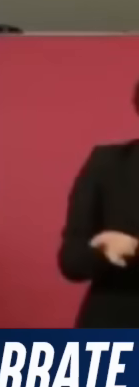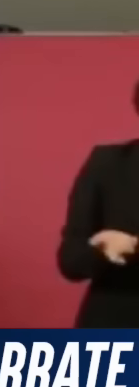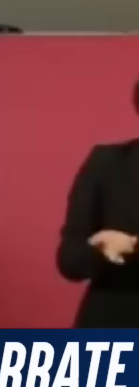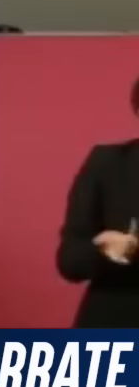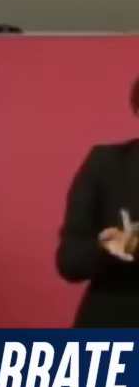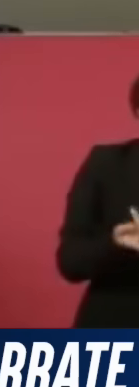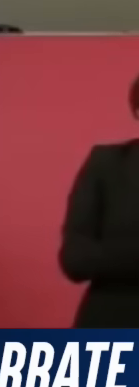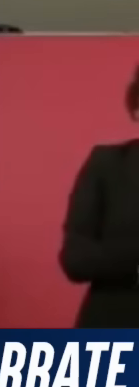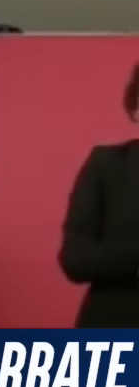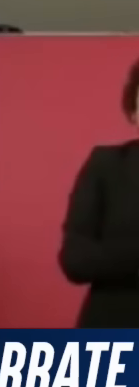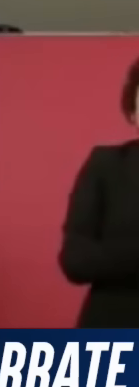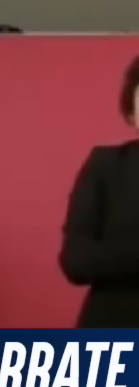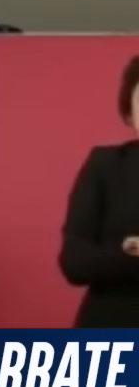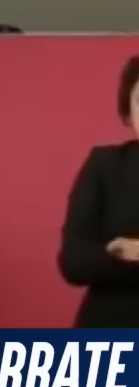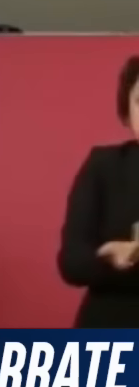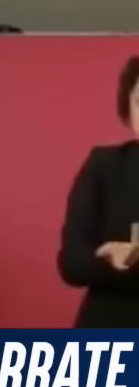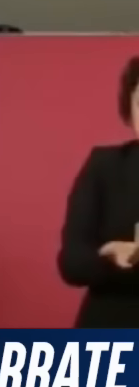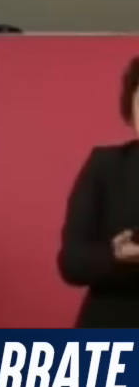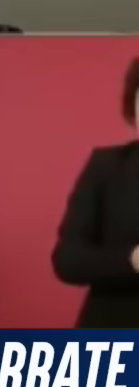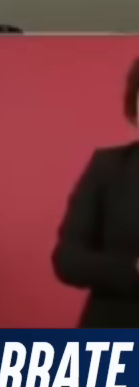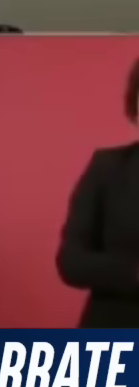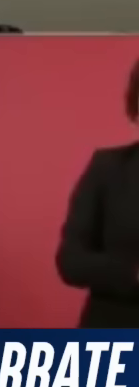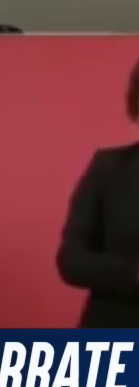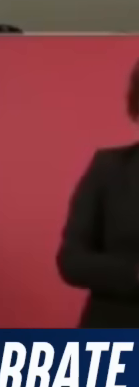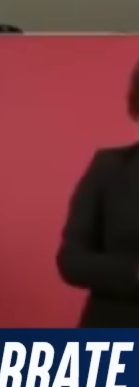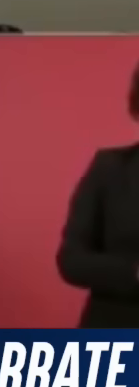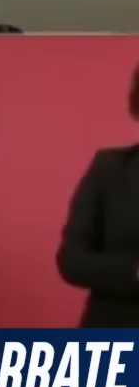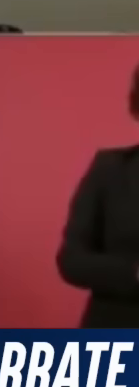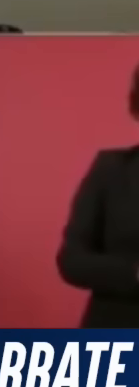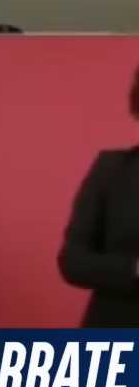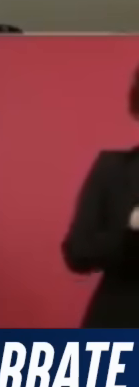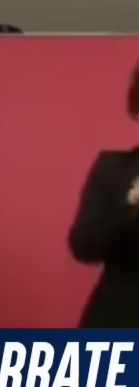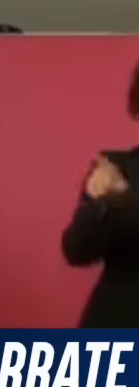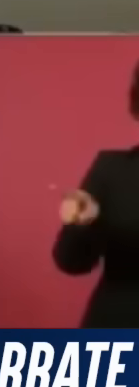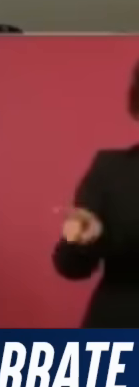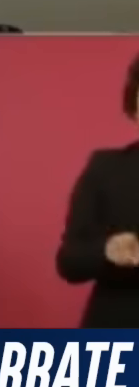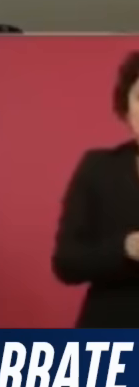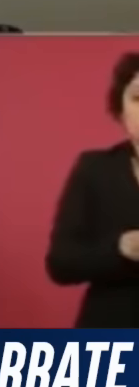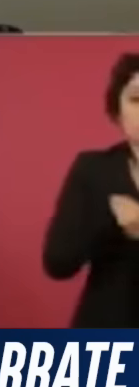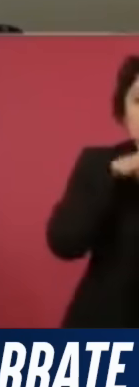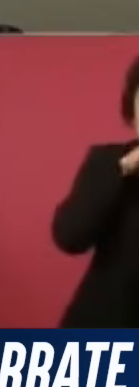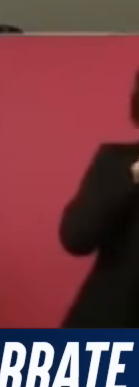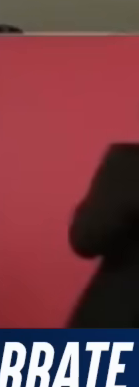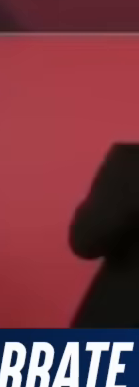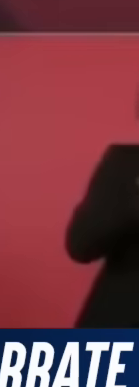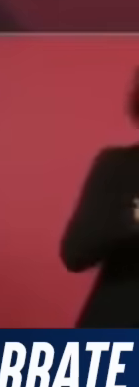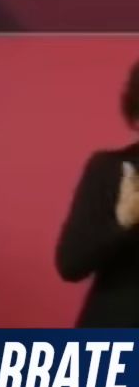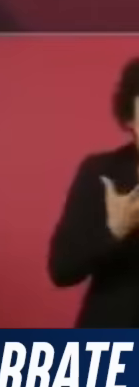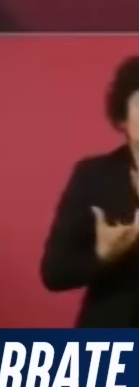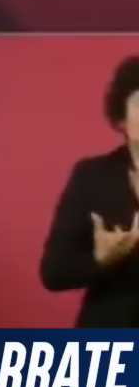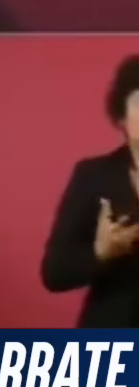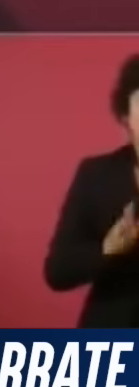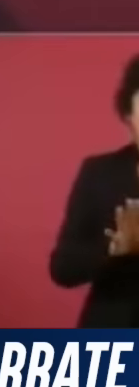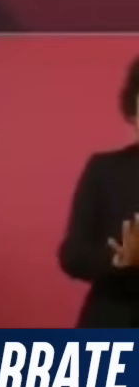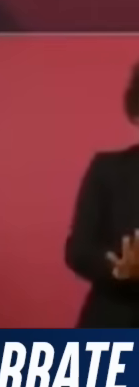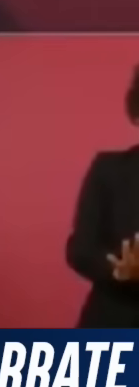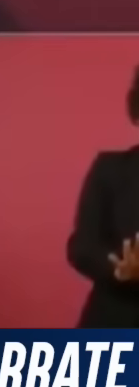Entonces no se angustien nosotros vamos a estar